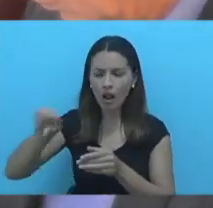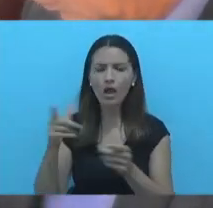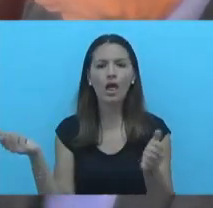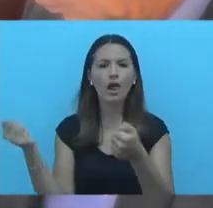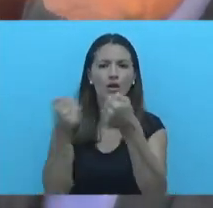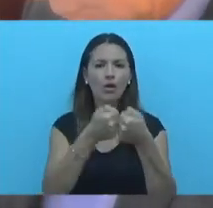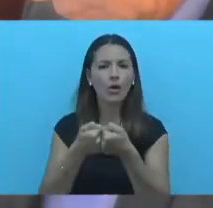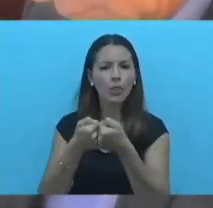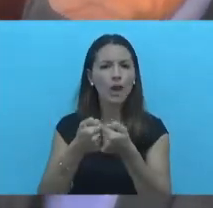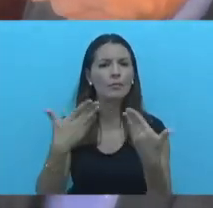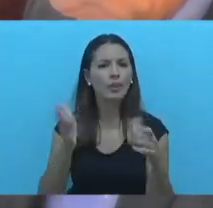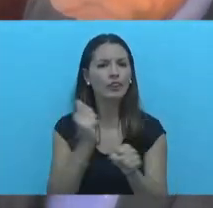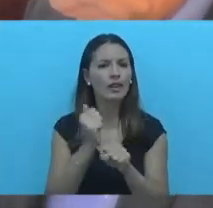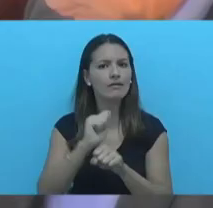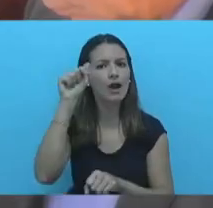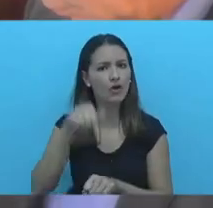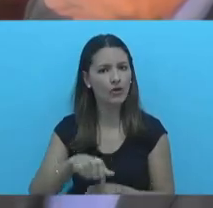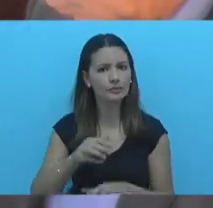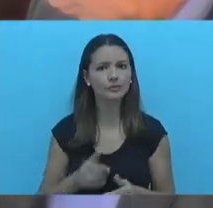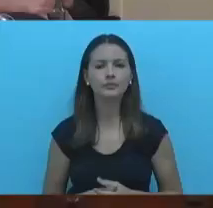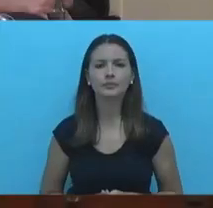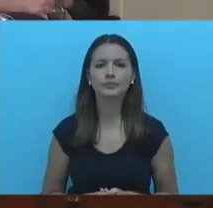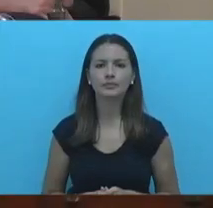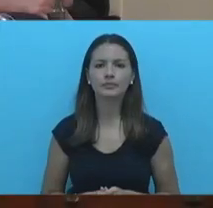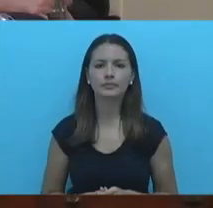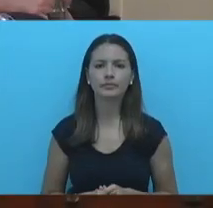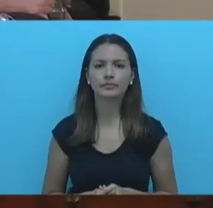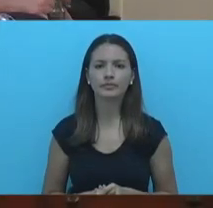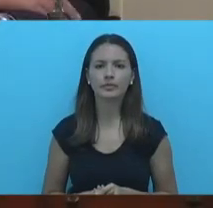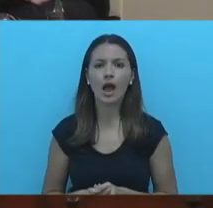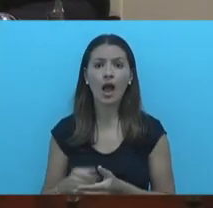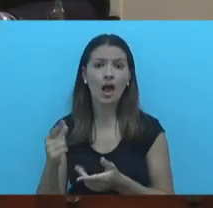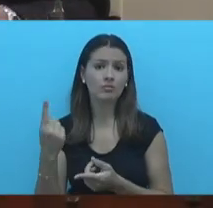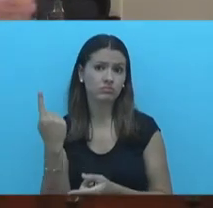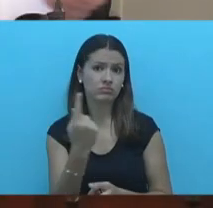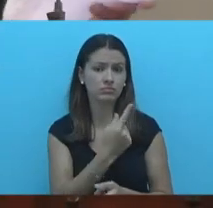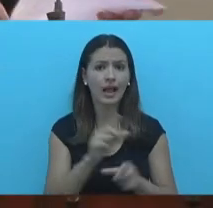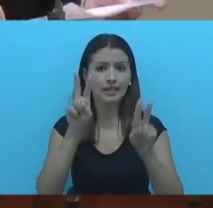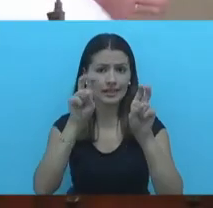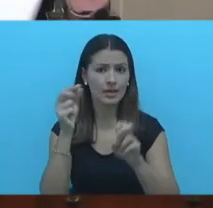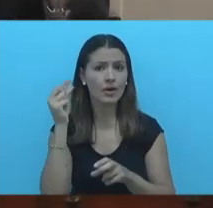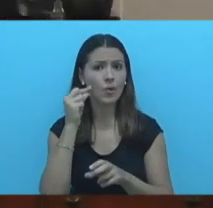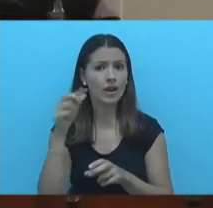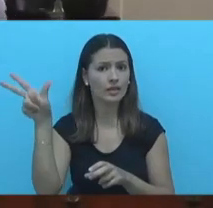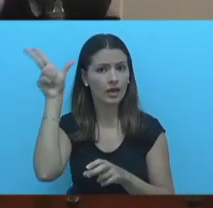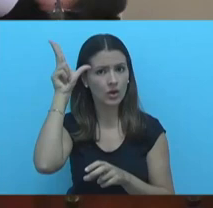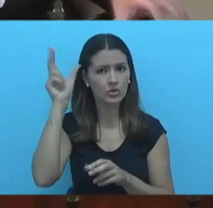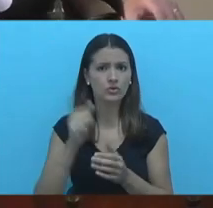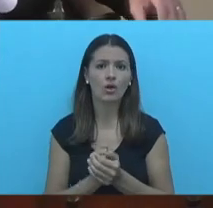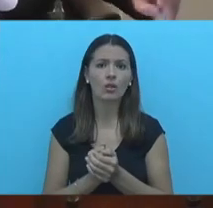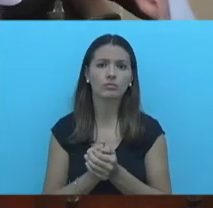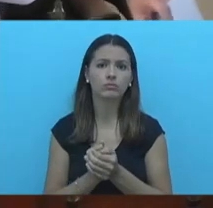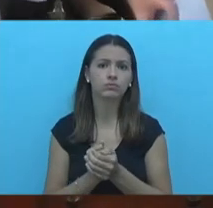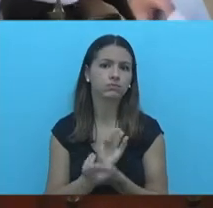secretaría para su posterior tratamiento sobre tablas. Bien. De los particulares, 48. A sus